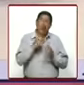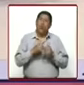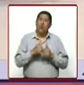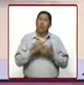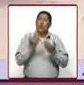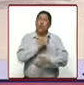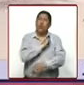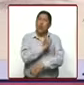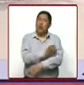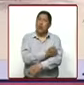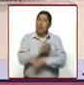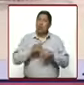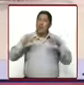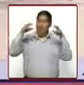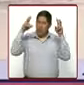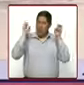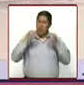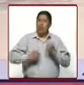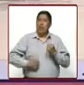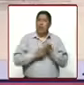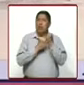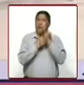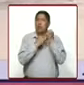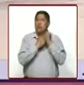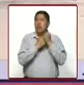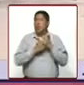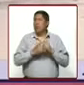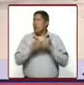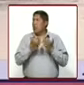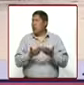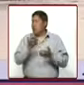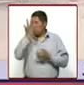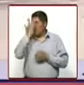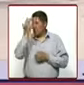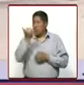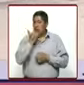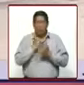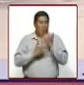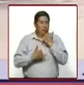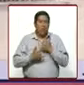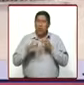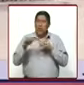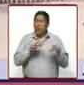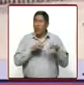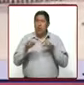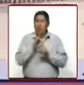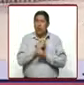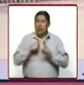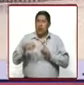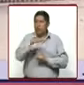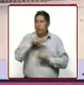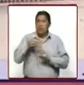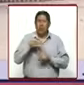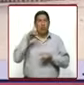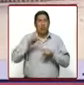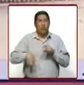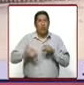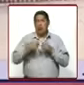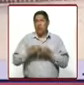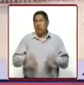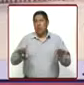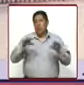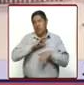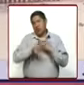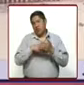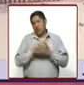autoridad pedimos el tema que nos apoyen en el tema de alimentos, ¿no? Pues porque la gente ahorita no tiene cómo alimentarse porque lo han perdido